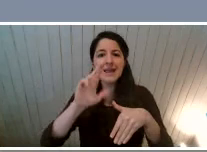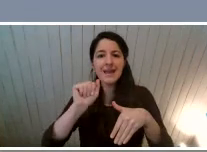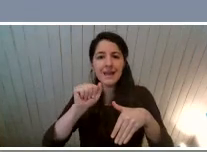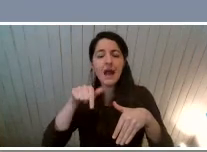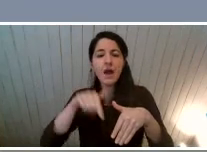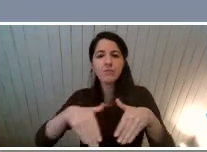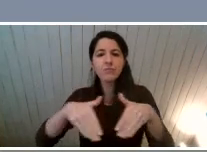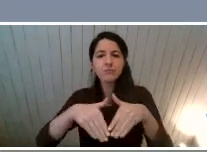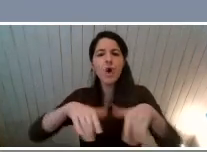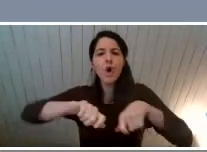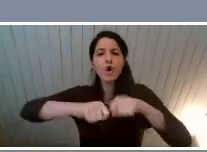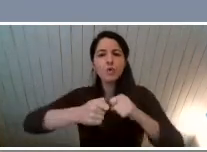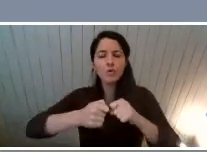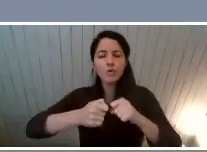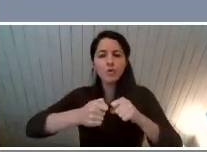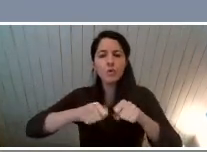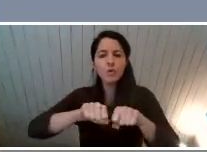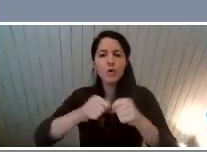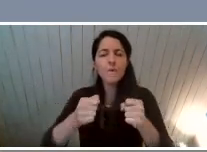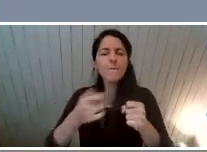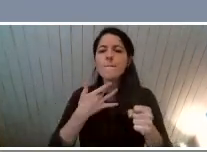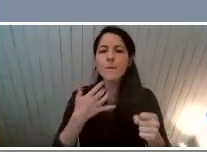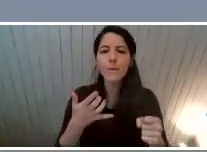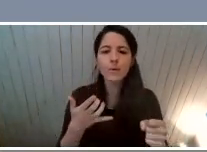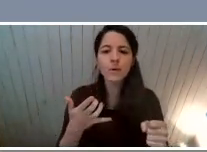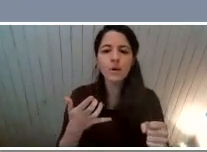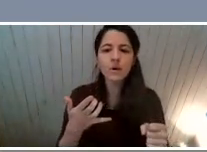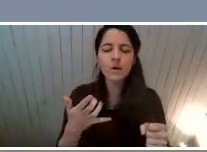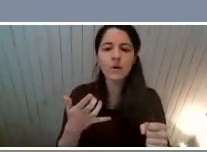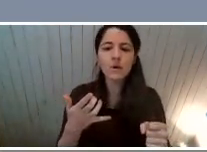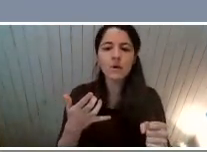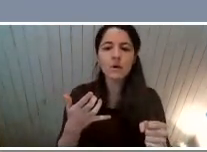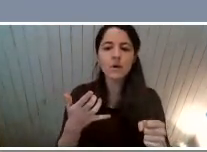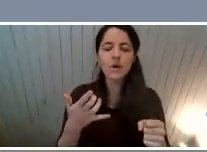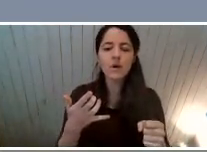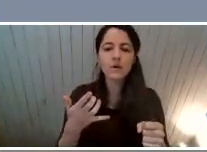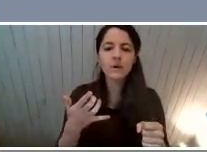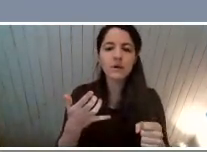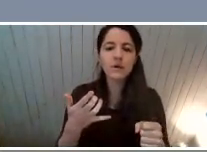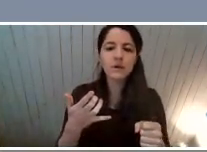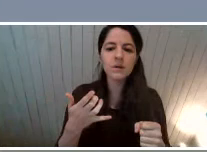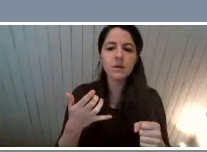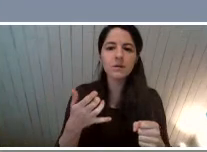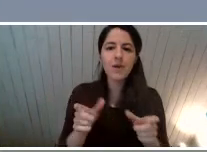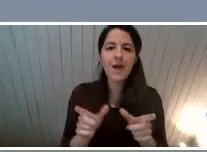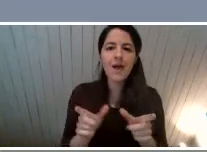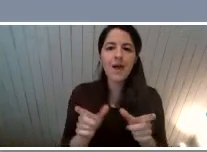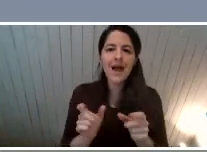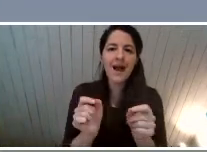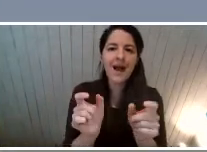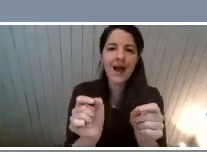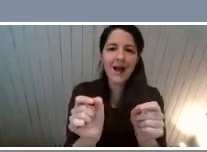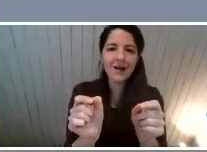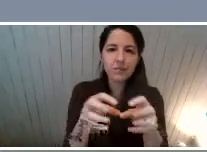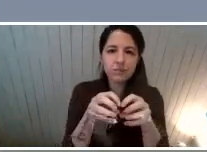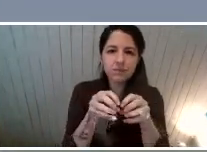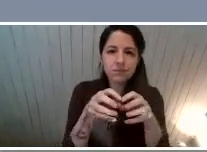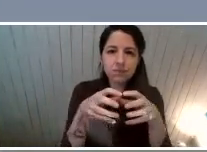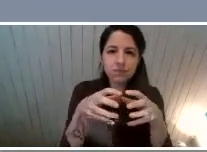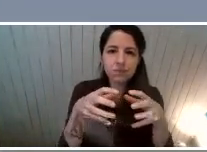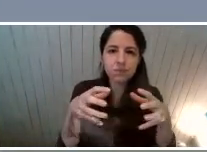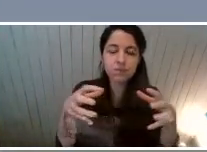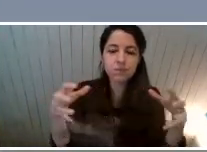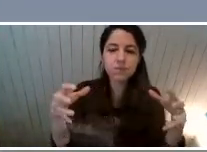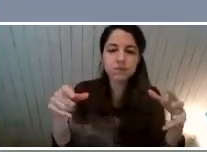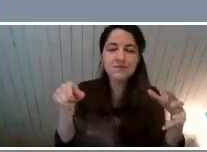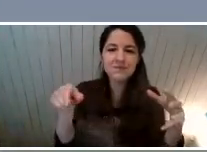se producen porque son producto de la metástasis de un carcinoma. En la placa de